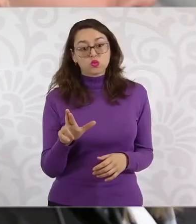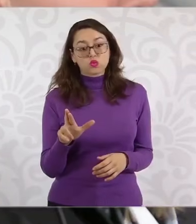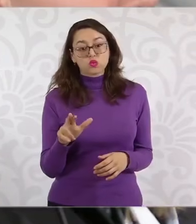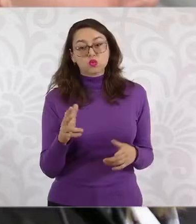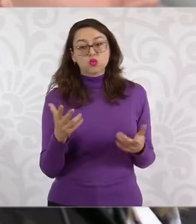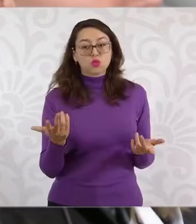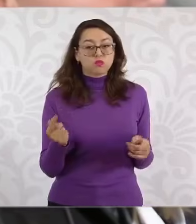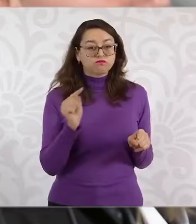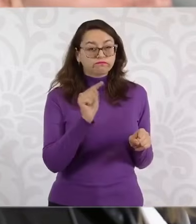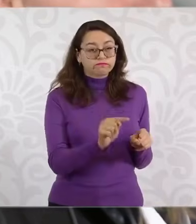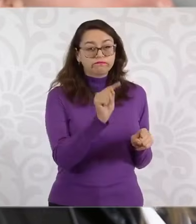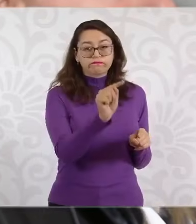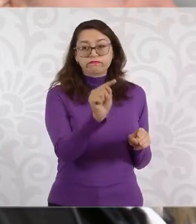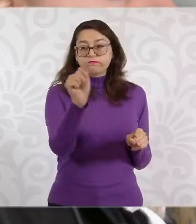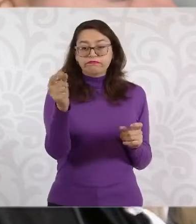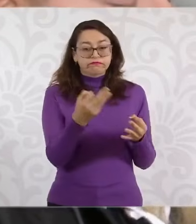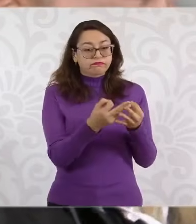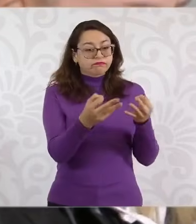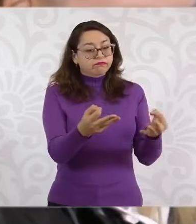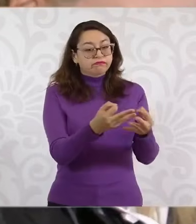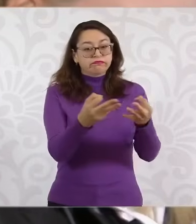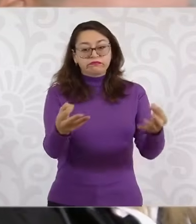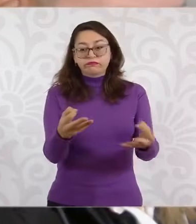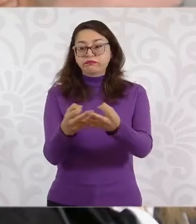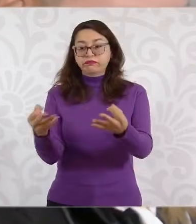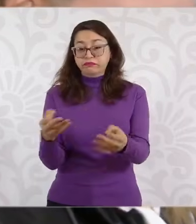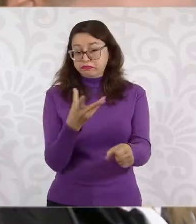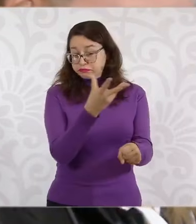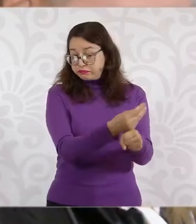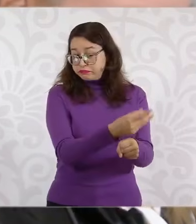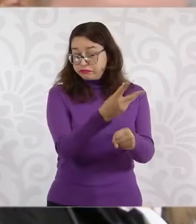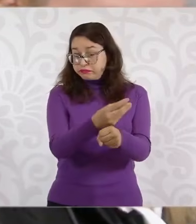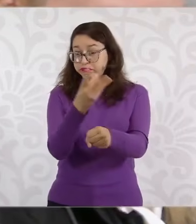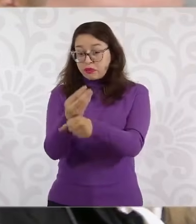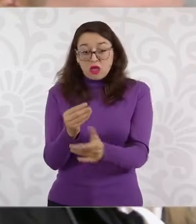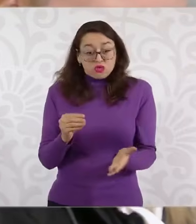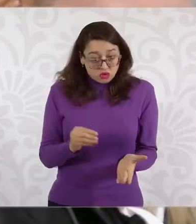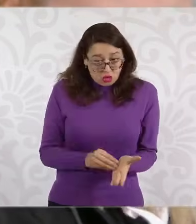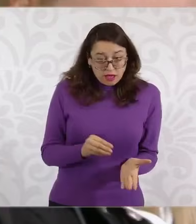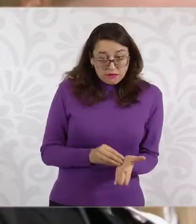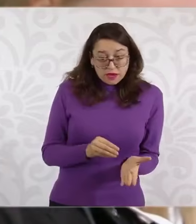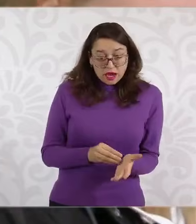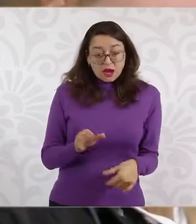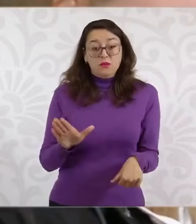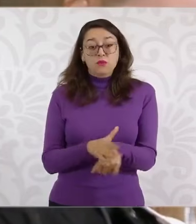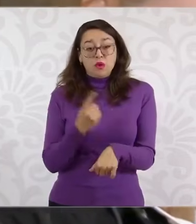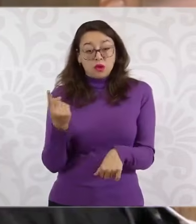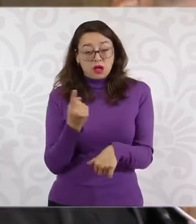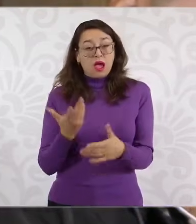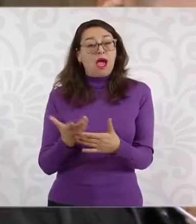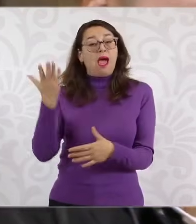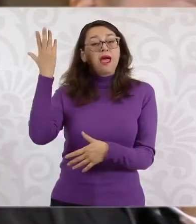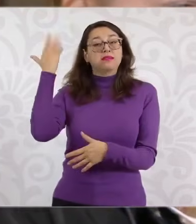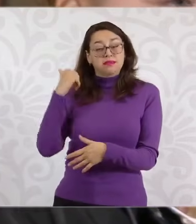donde esté dándoles el mantenimiento, lo que llaman sus supermanzanas, porque según entiendo, con el presidente López